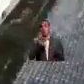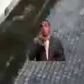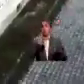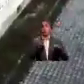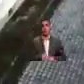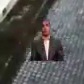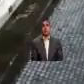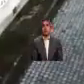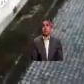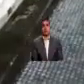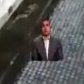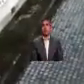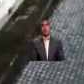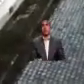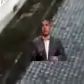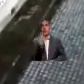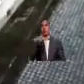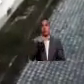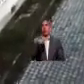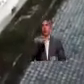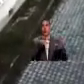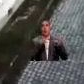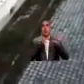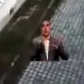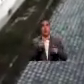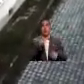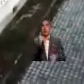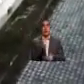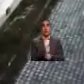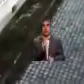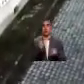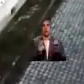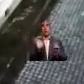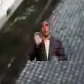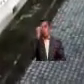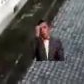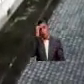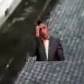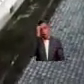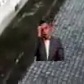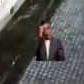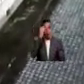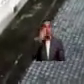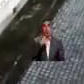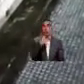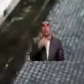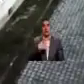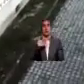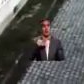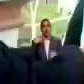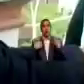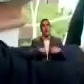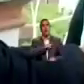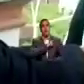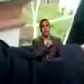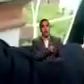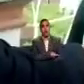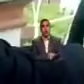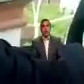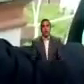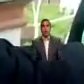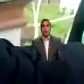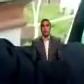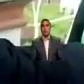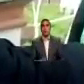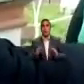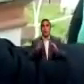6:59, con una magnitud de 4,86, lo que causó susto en algunos moradores porque dicen que se sintió con intensidad. Empezó la casa